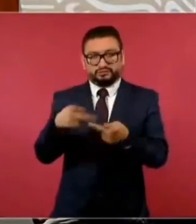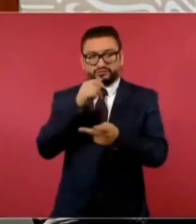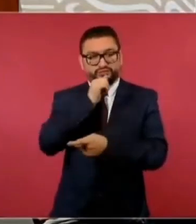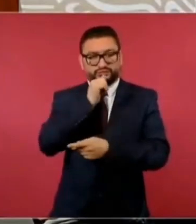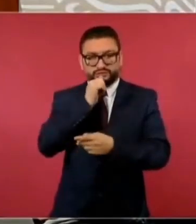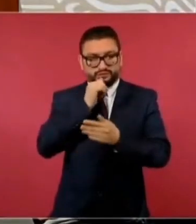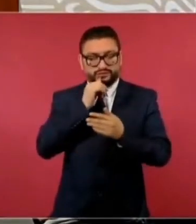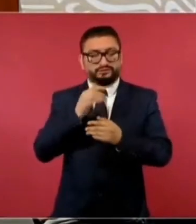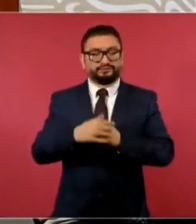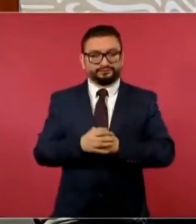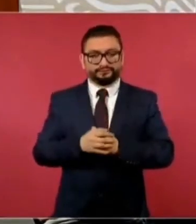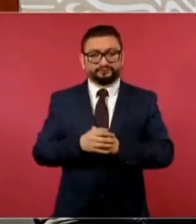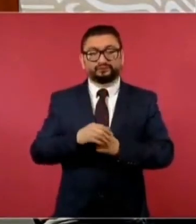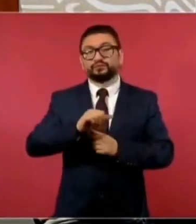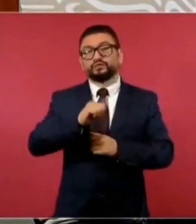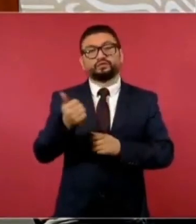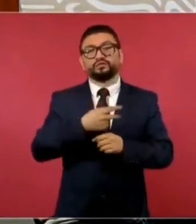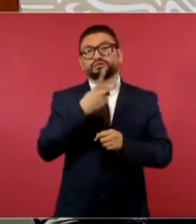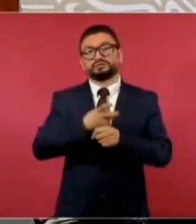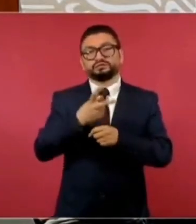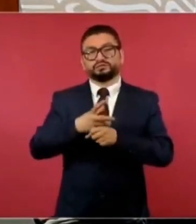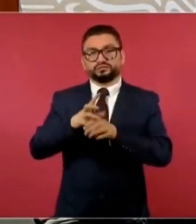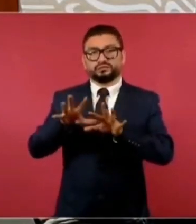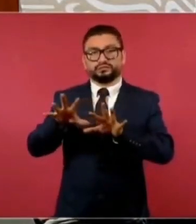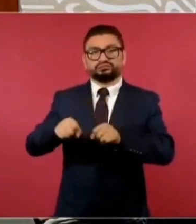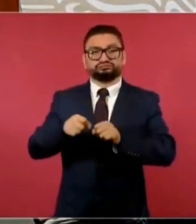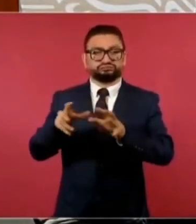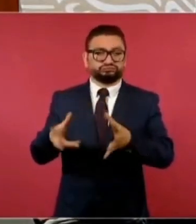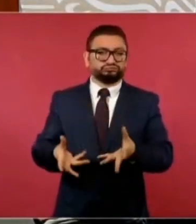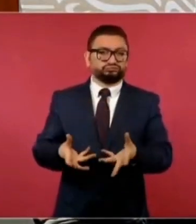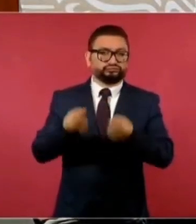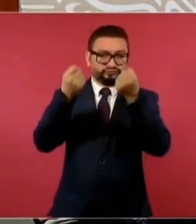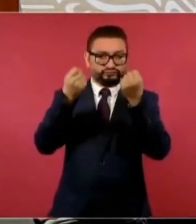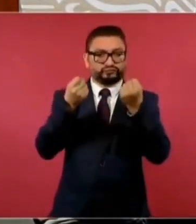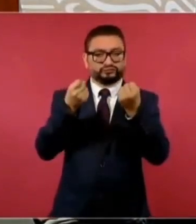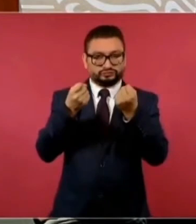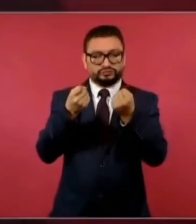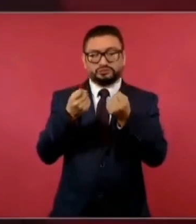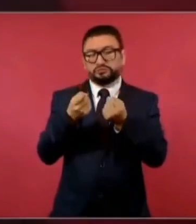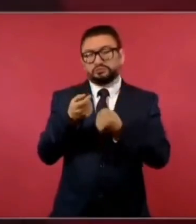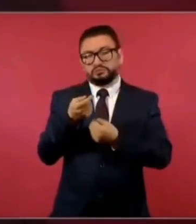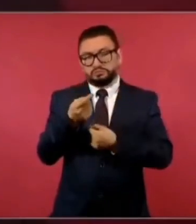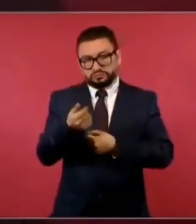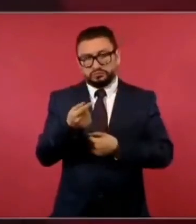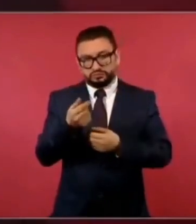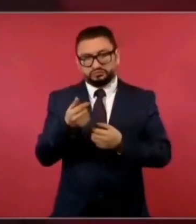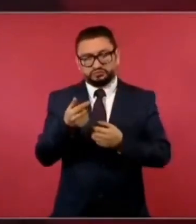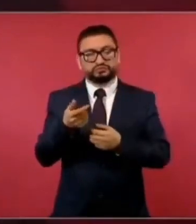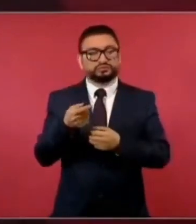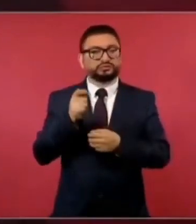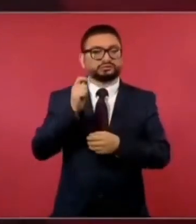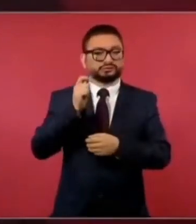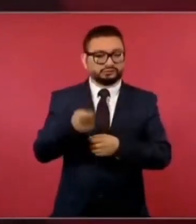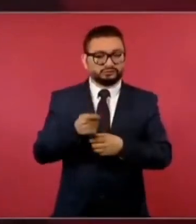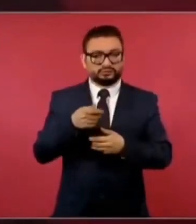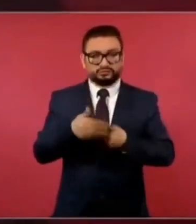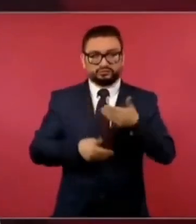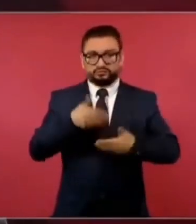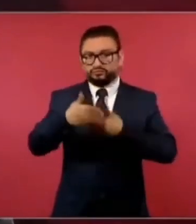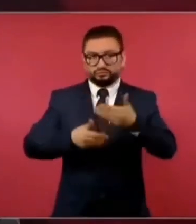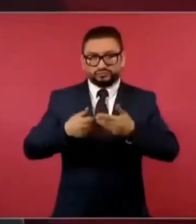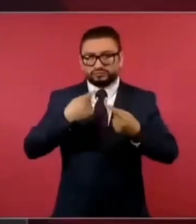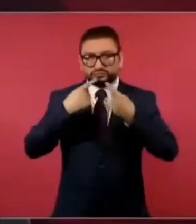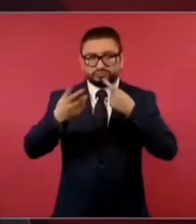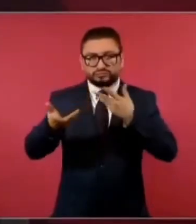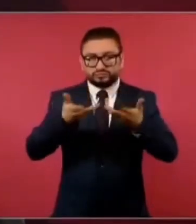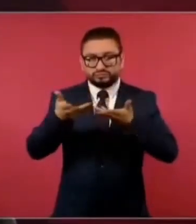Hay una segunda recuperación lograda muy pequeña en un proceso de mediación de